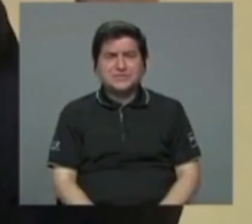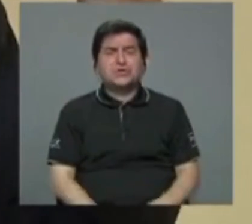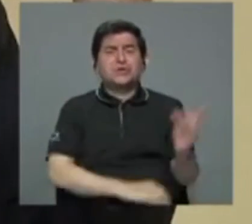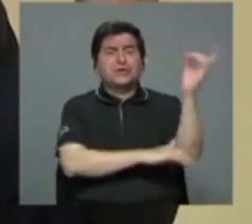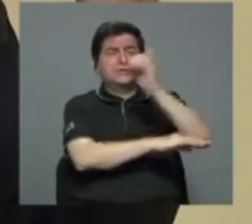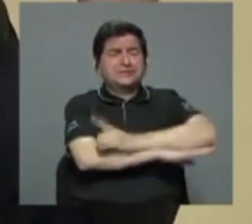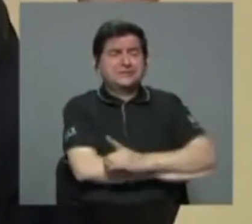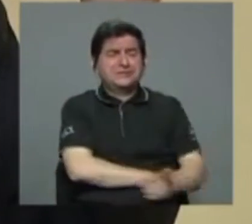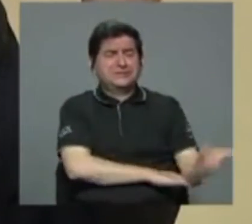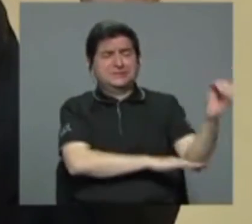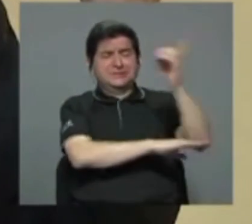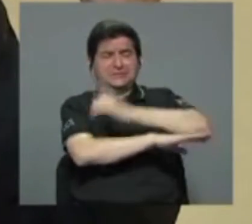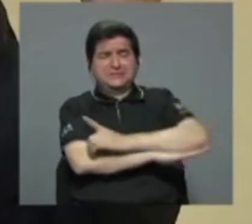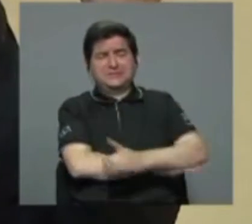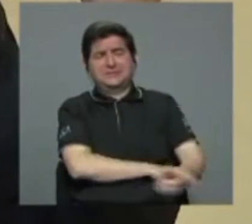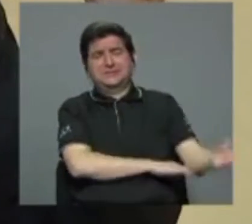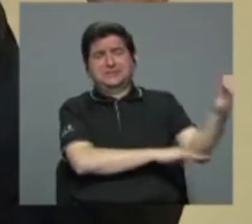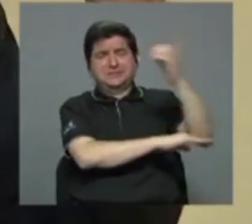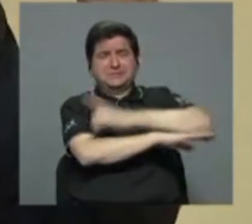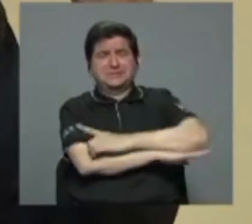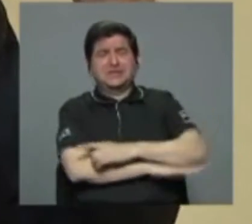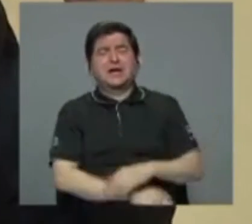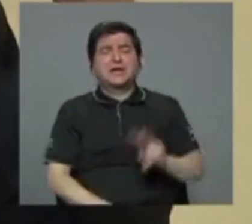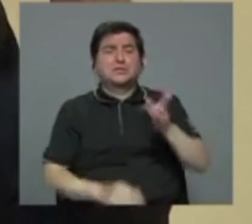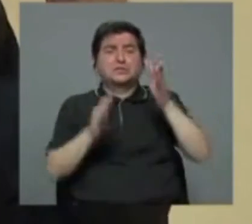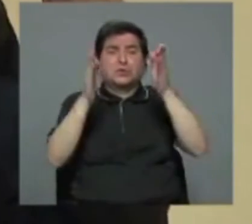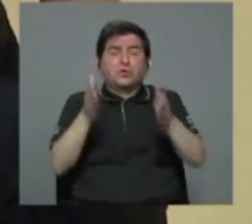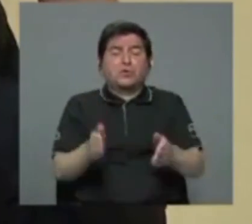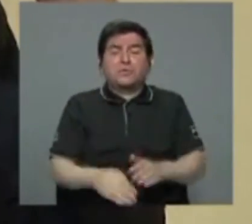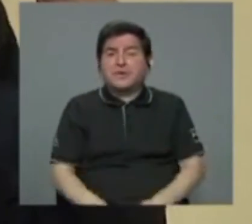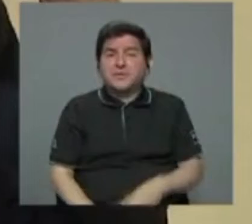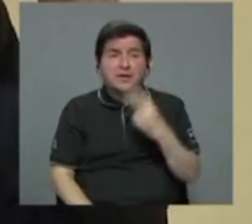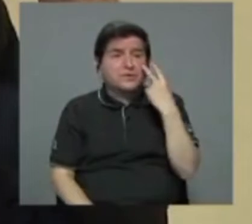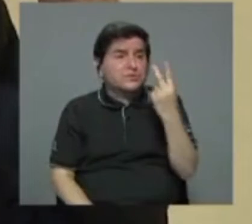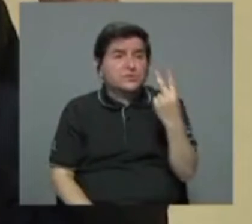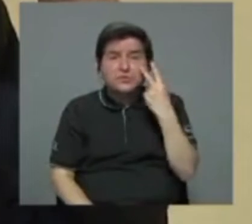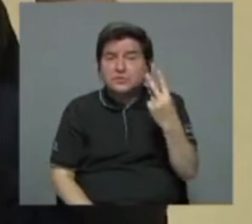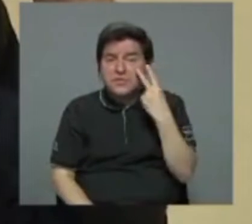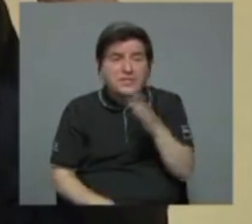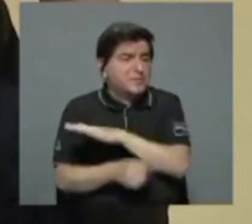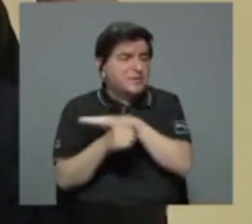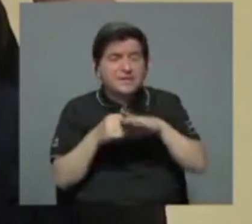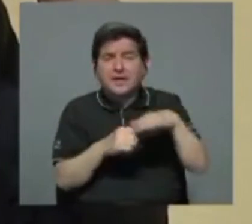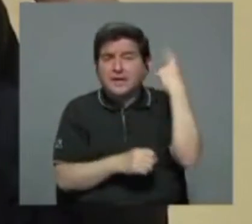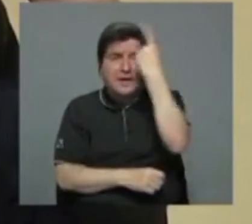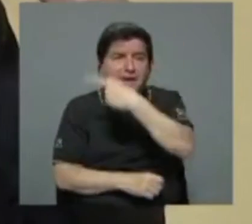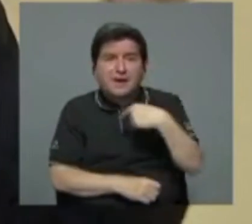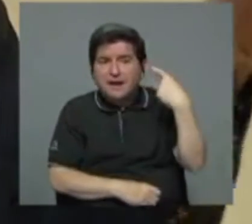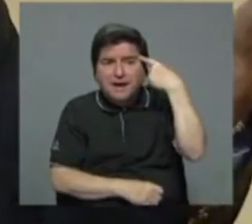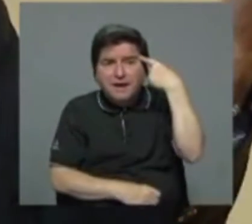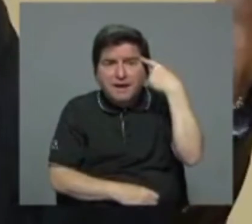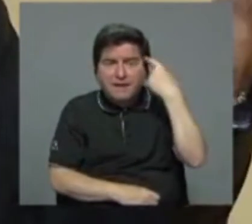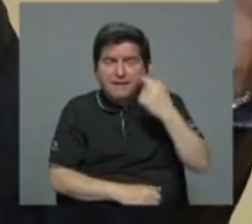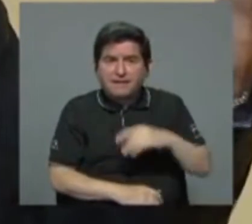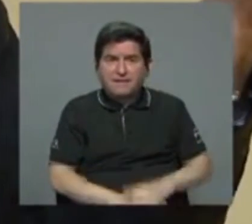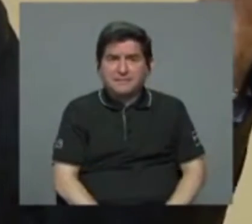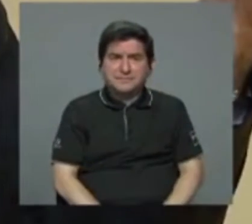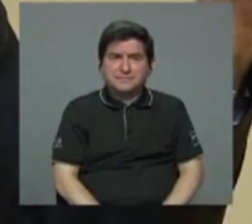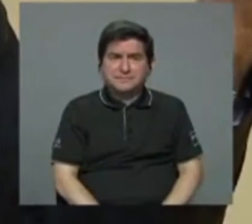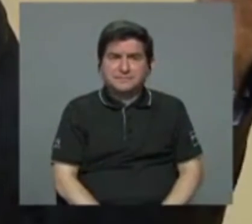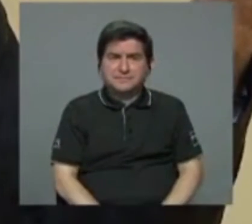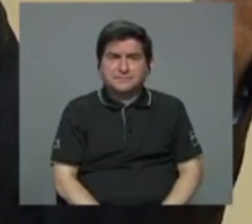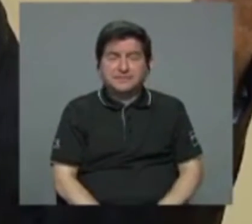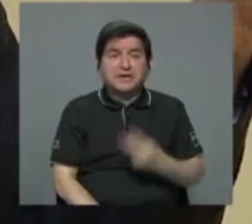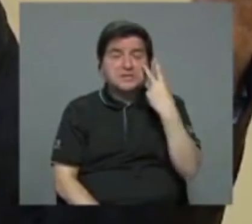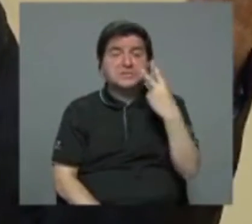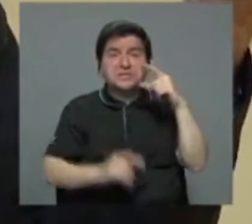días y días frente a compañeritos a los que no se les termina de ver la cara porque se le ve